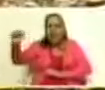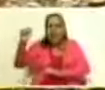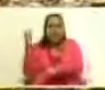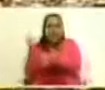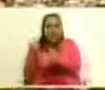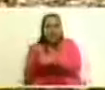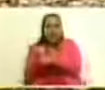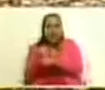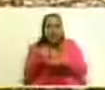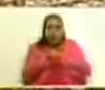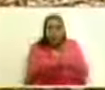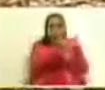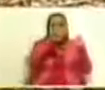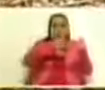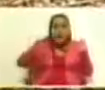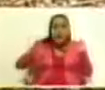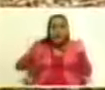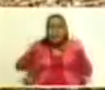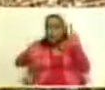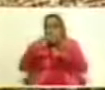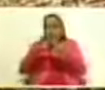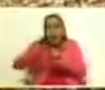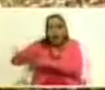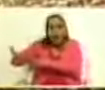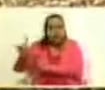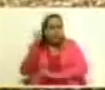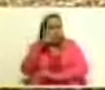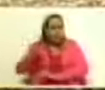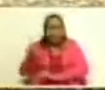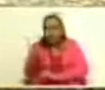siempre, sin el pueblo jamás.